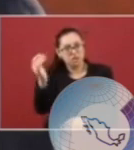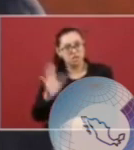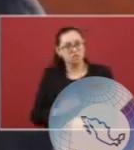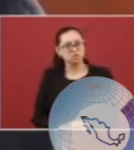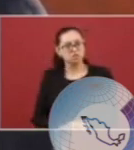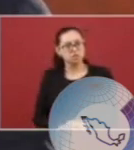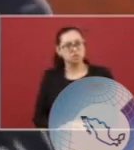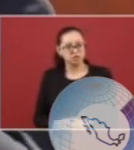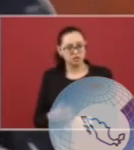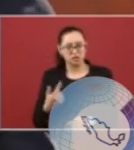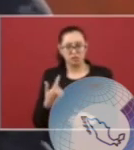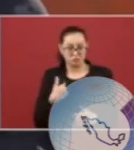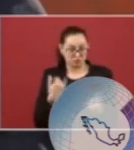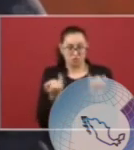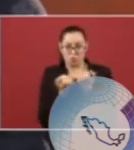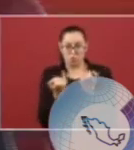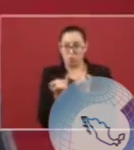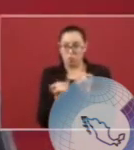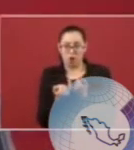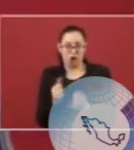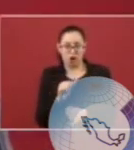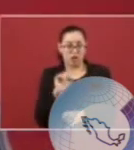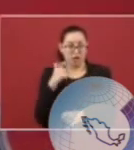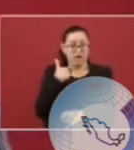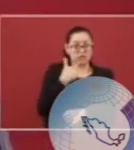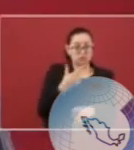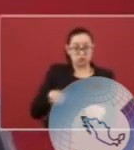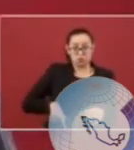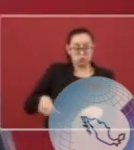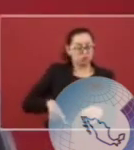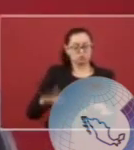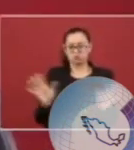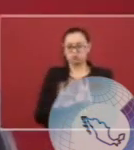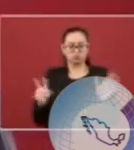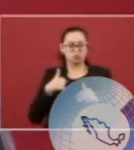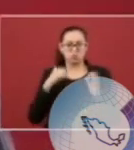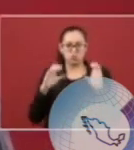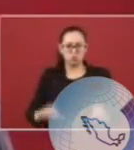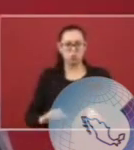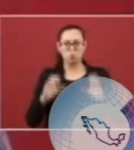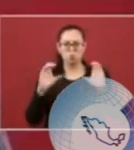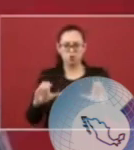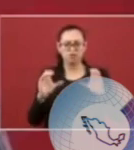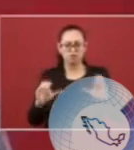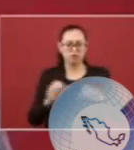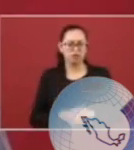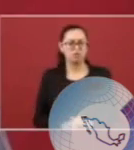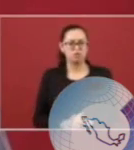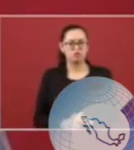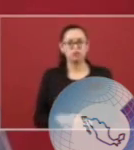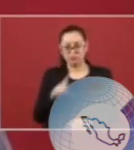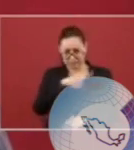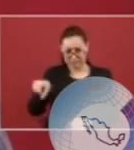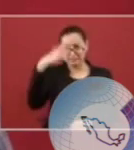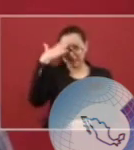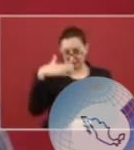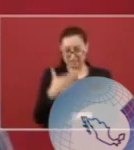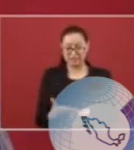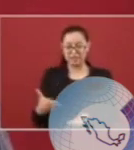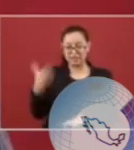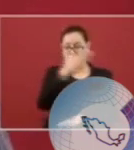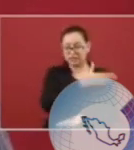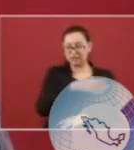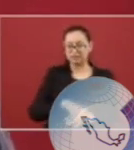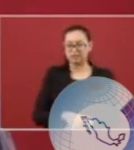es lo mismo o sea yo tengo que cuidar todo eso ya saben qué hacían antes el